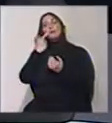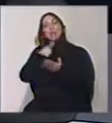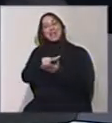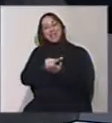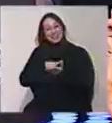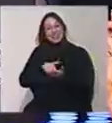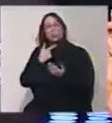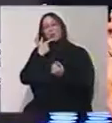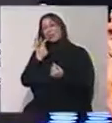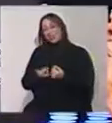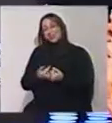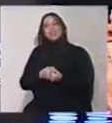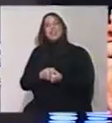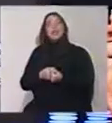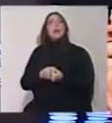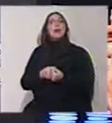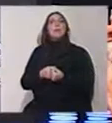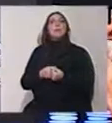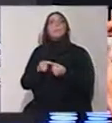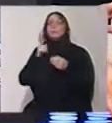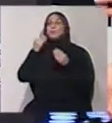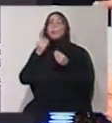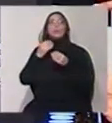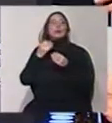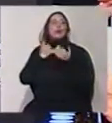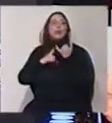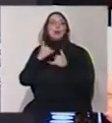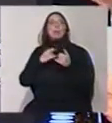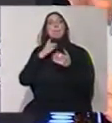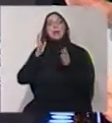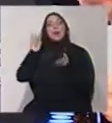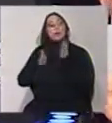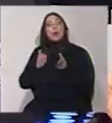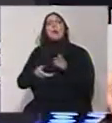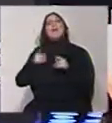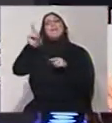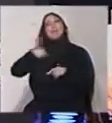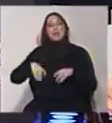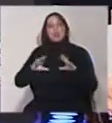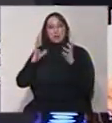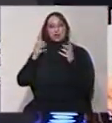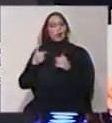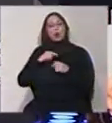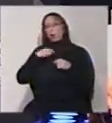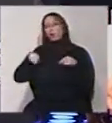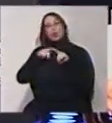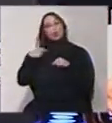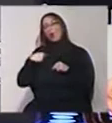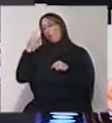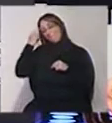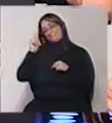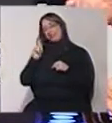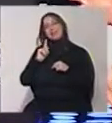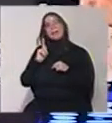que la represión en ese sentido en general reproduce la violencia. Está bien, pero nosotros no estamos pensando en reprimir